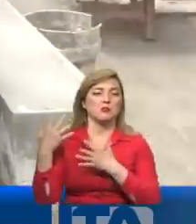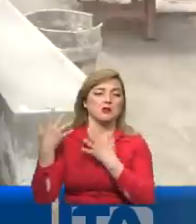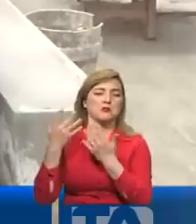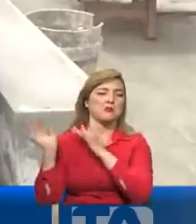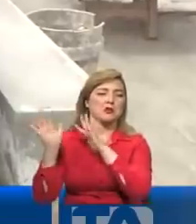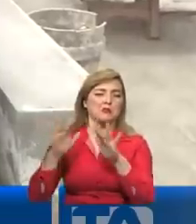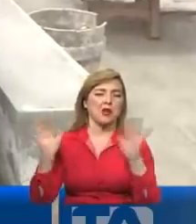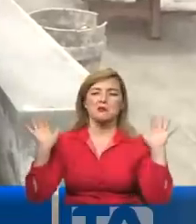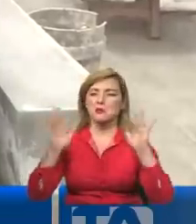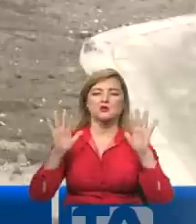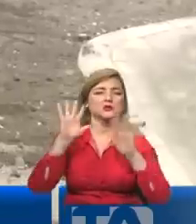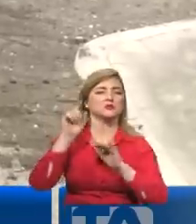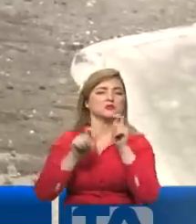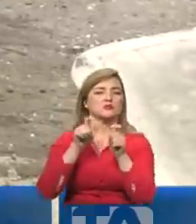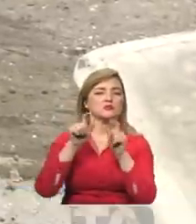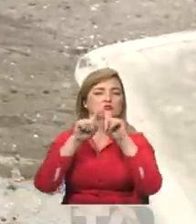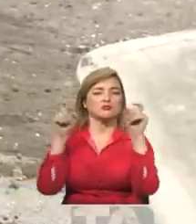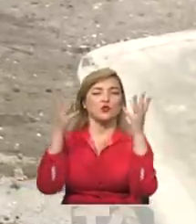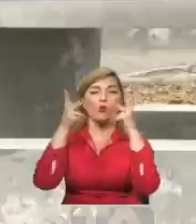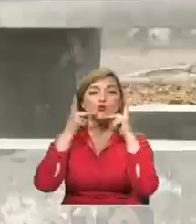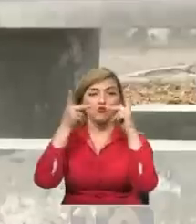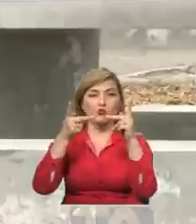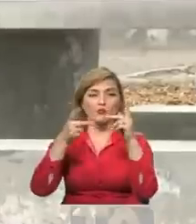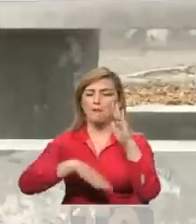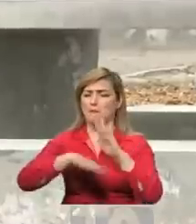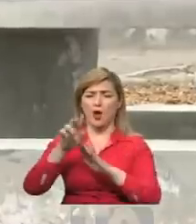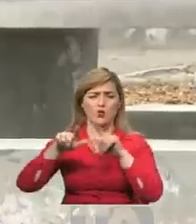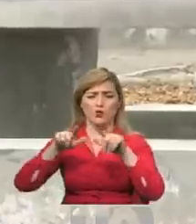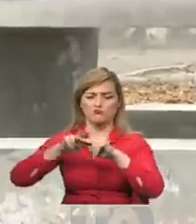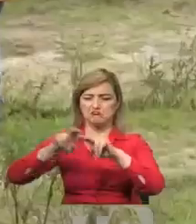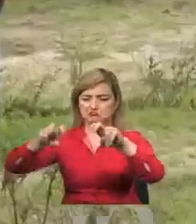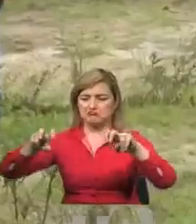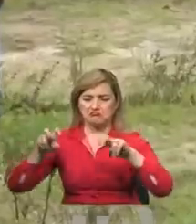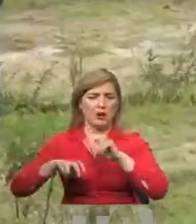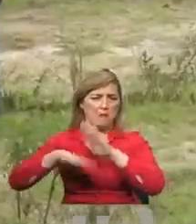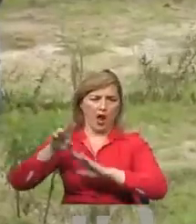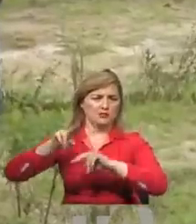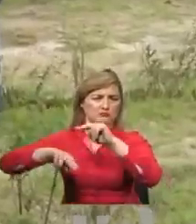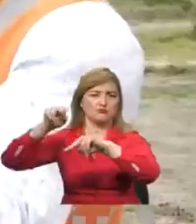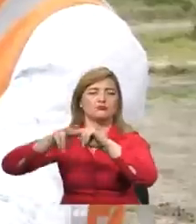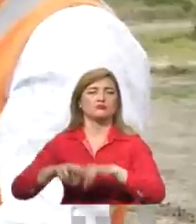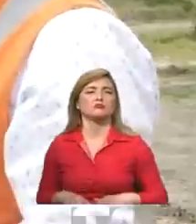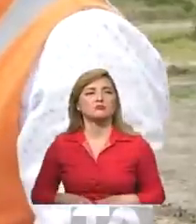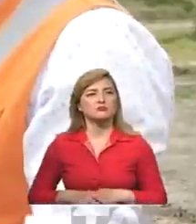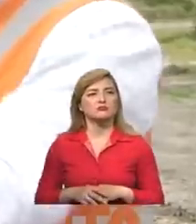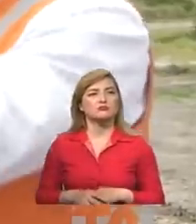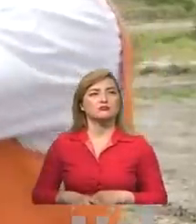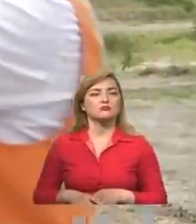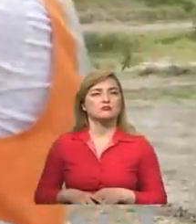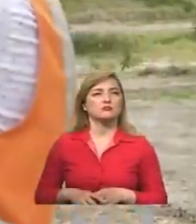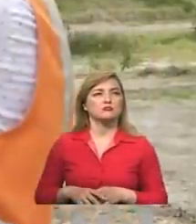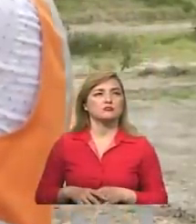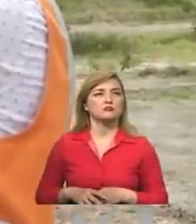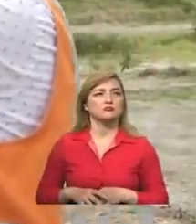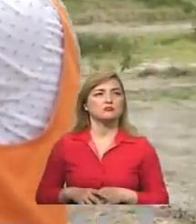aproximadamente a 5.000 personas, la EPMOP habilitará más zonas destinadas para el consumo y comercialización de alimentos. En Quito, Natalie